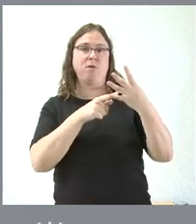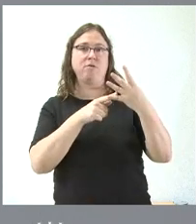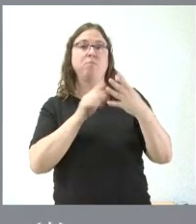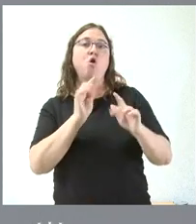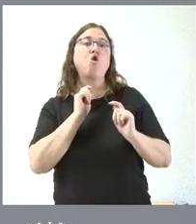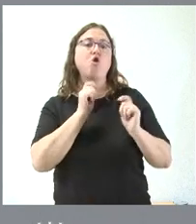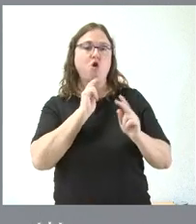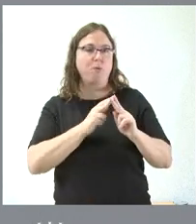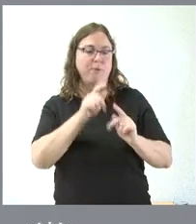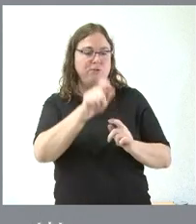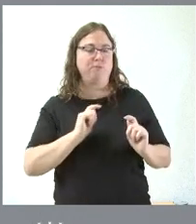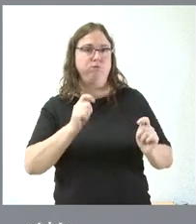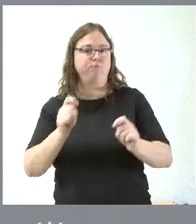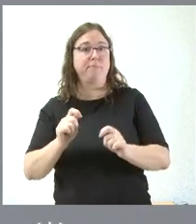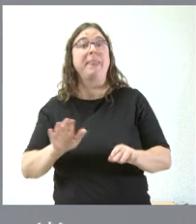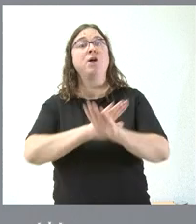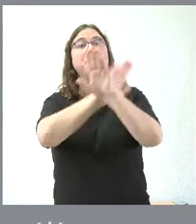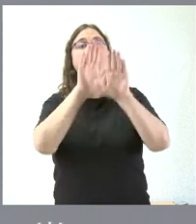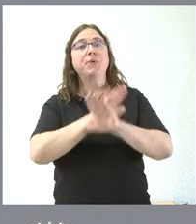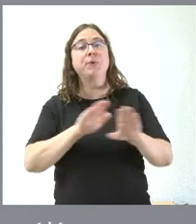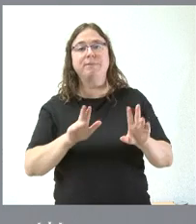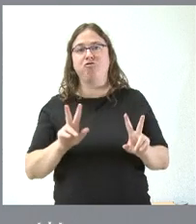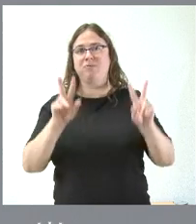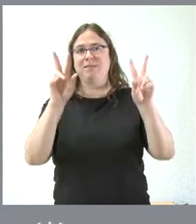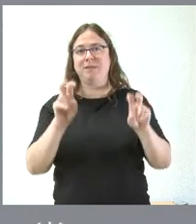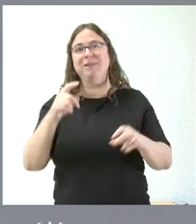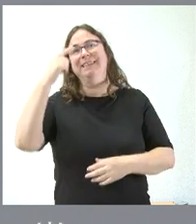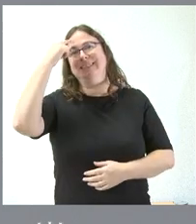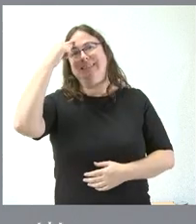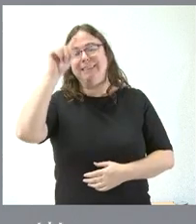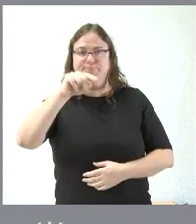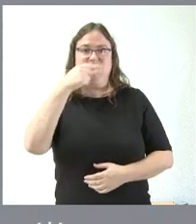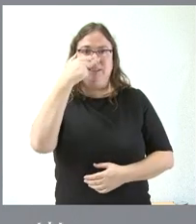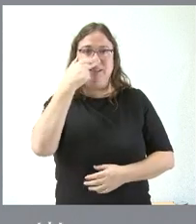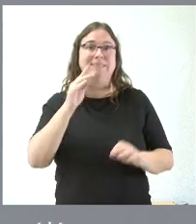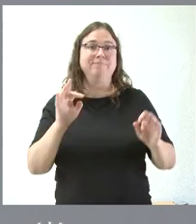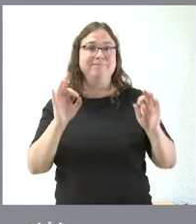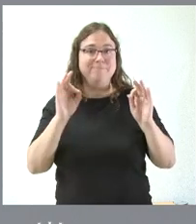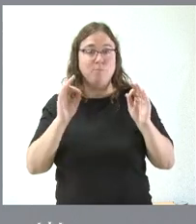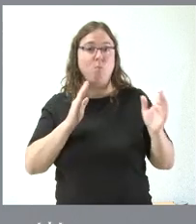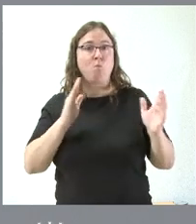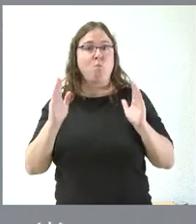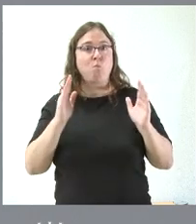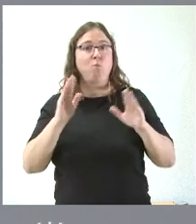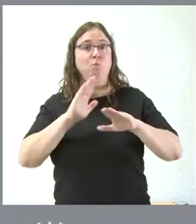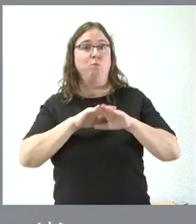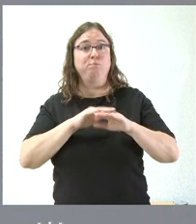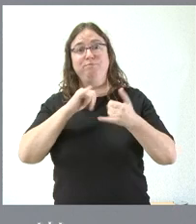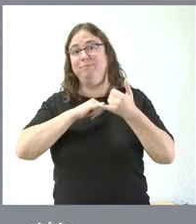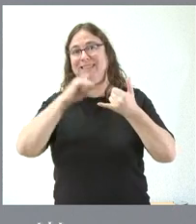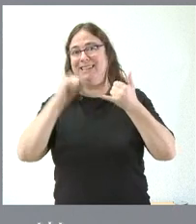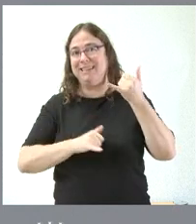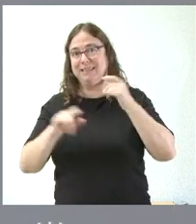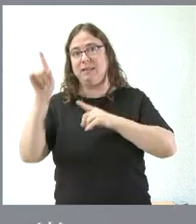nombramientos Y por último una última cuestión que sé que también es su interés y muy especialmente en este momento ante la crisis